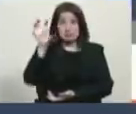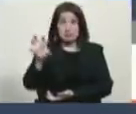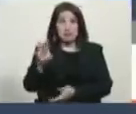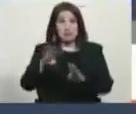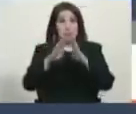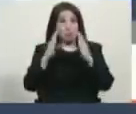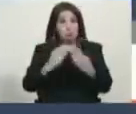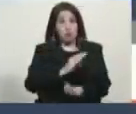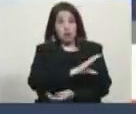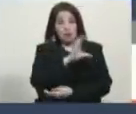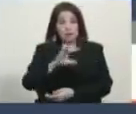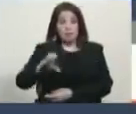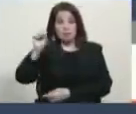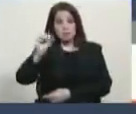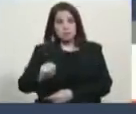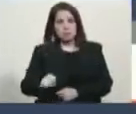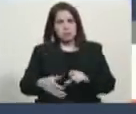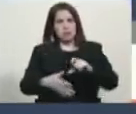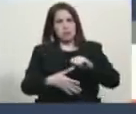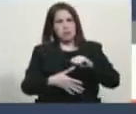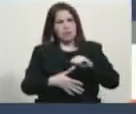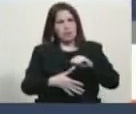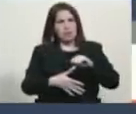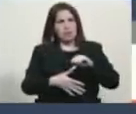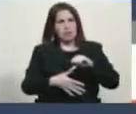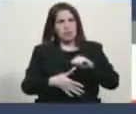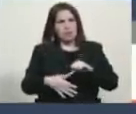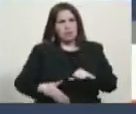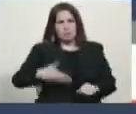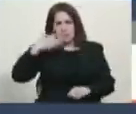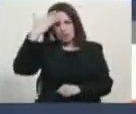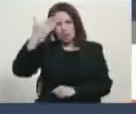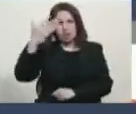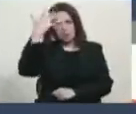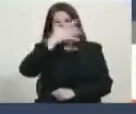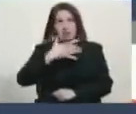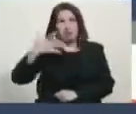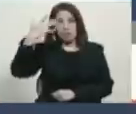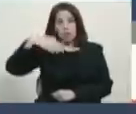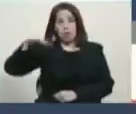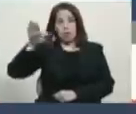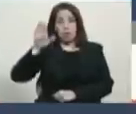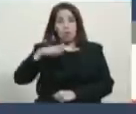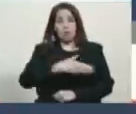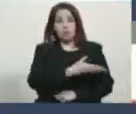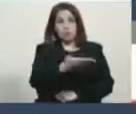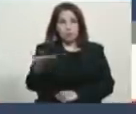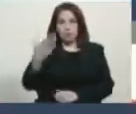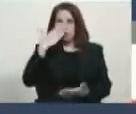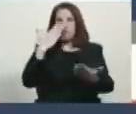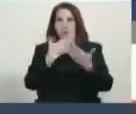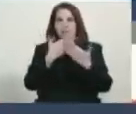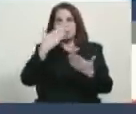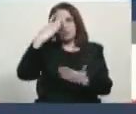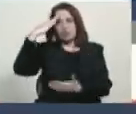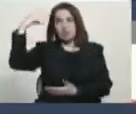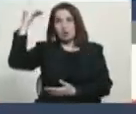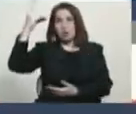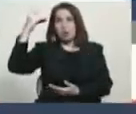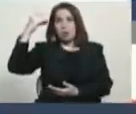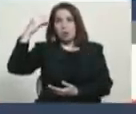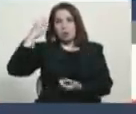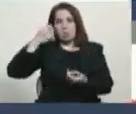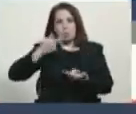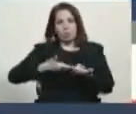Caribe, Suramérica, África y Medio Oriente. Juran ustedes, delante de Dios, por nuestro libertador Simón